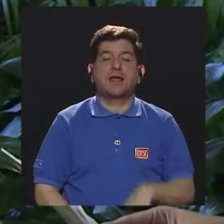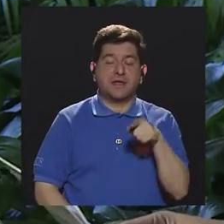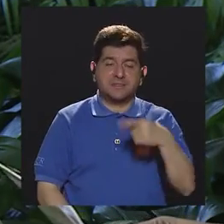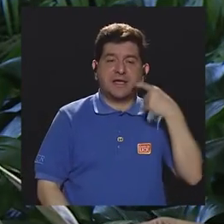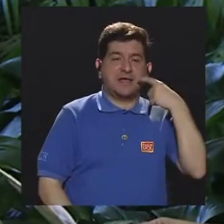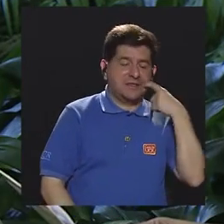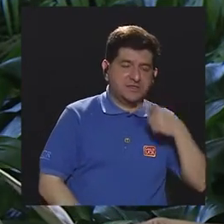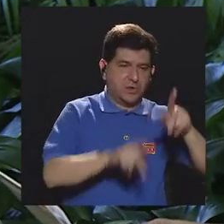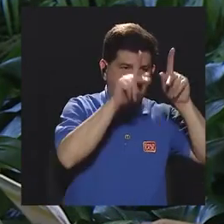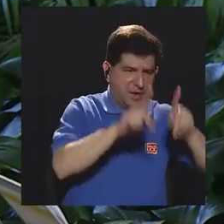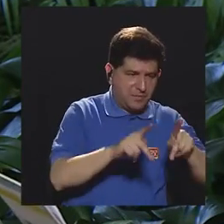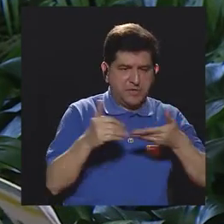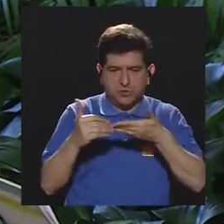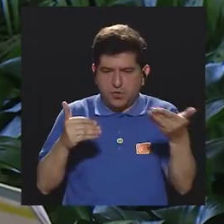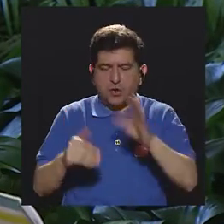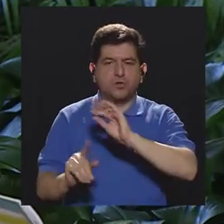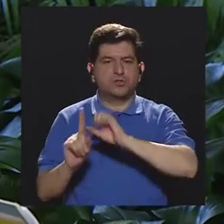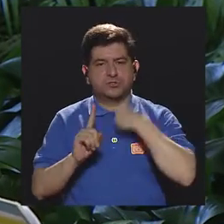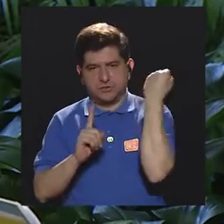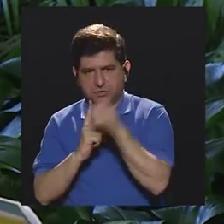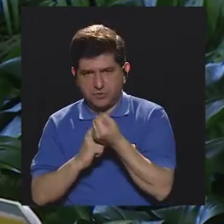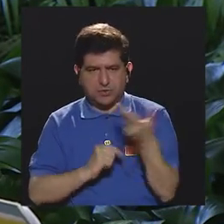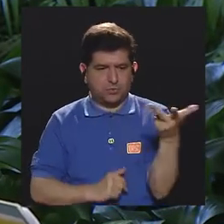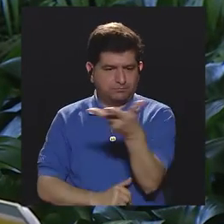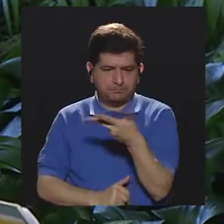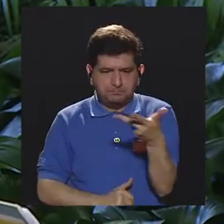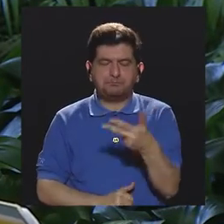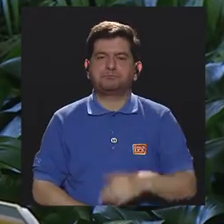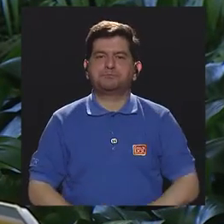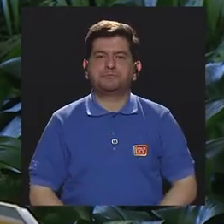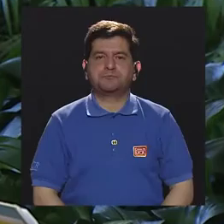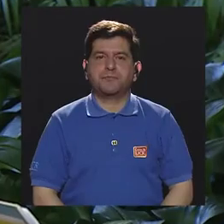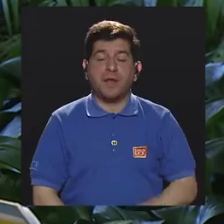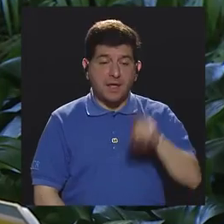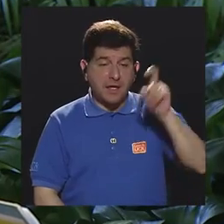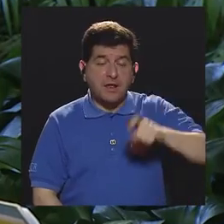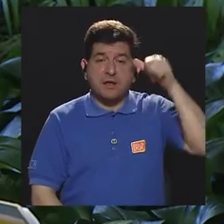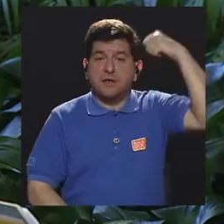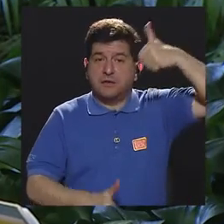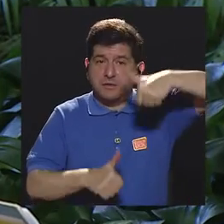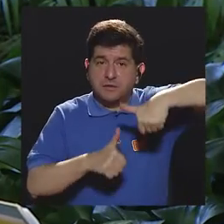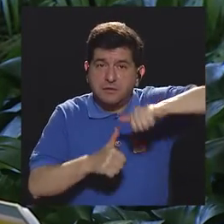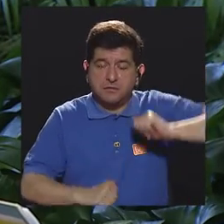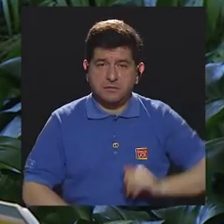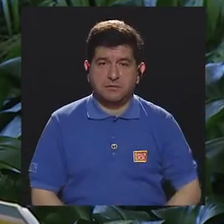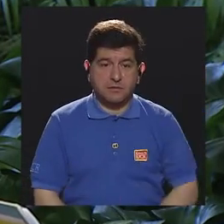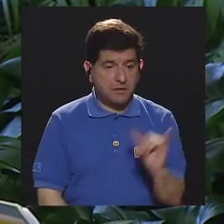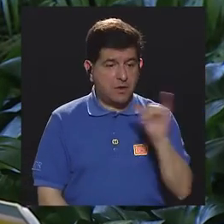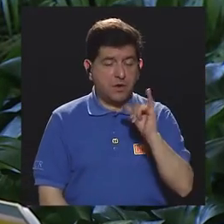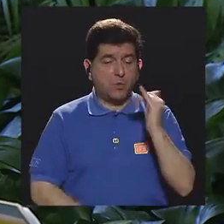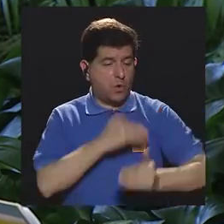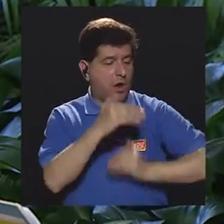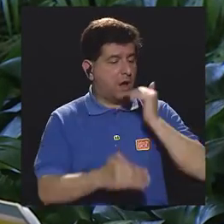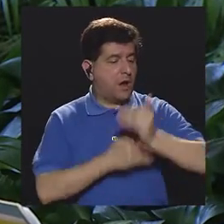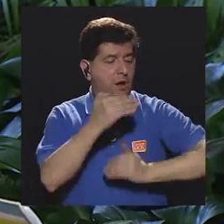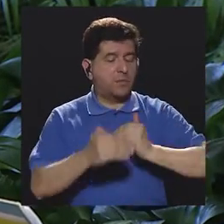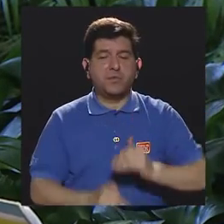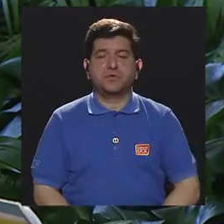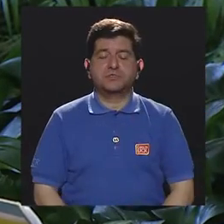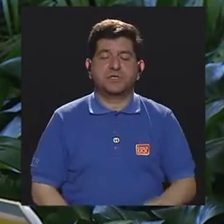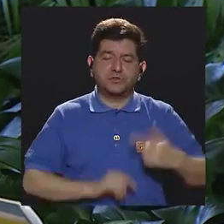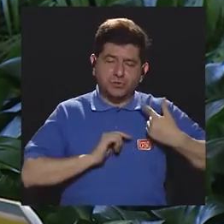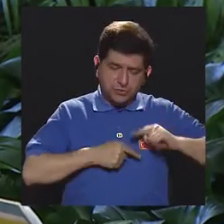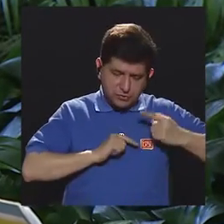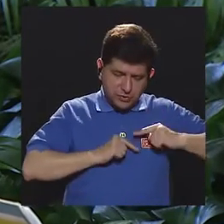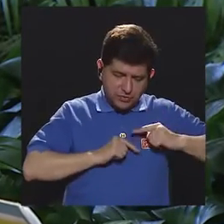a objeto, a evento o a circunstancia. Así es que hay que tener en cuenta que también los procesos de